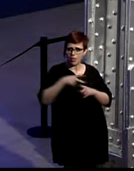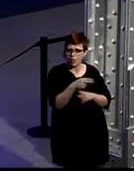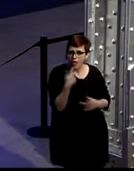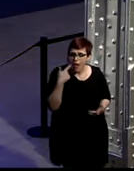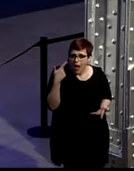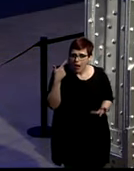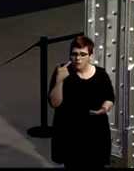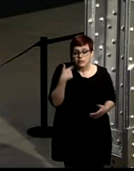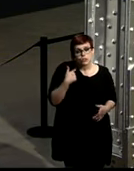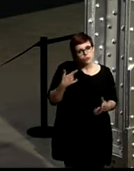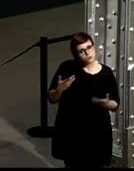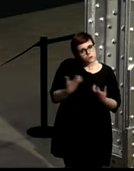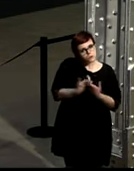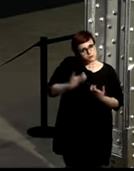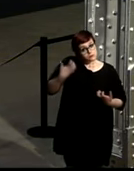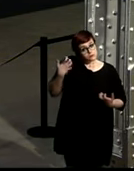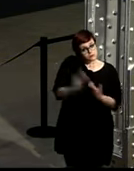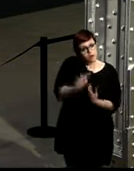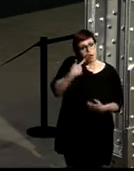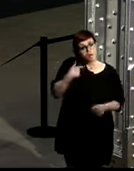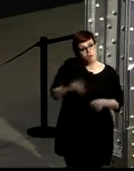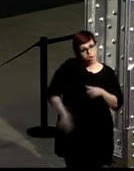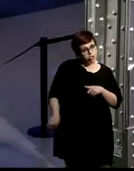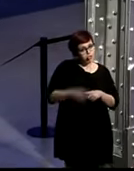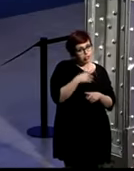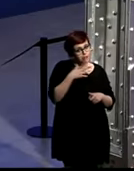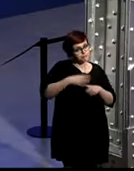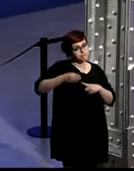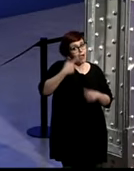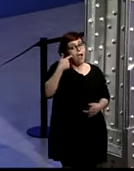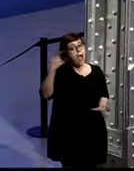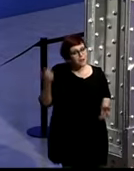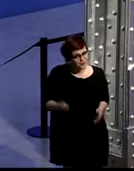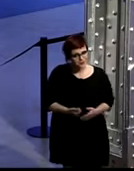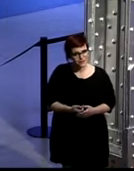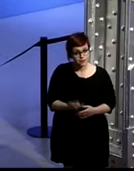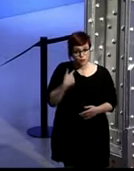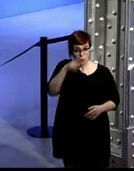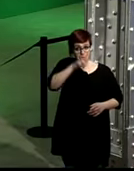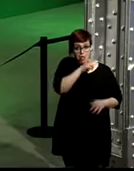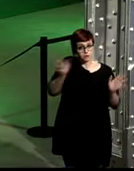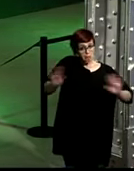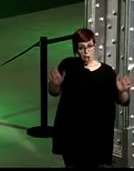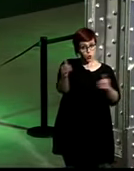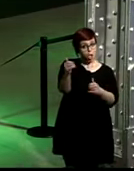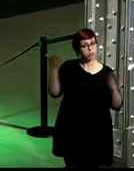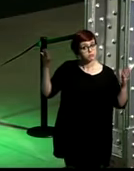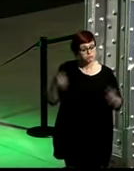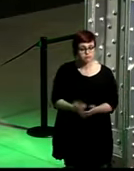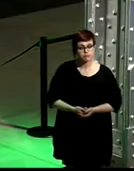tomando. Venga, coño, ¿lo estás viendo? No, pero lo dice su cara. ¿Tus padres no te dicen nada por llegar tarde? No tengo padres.